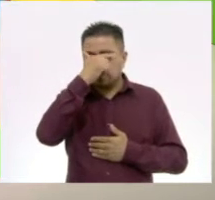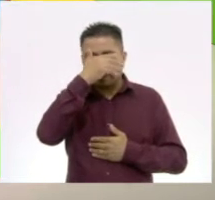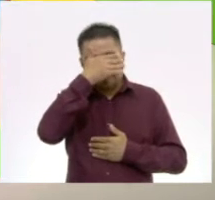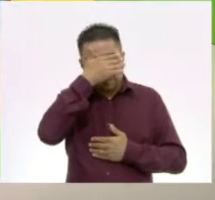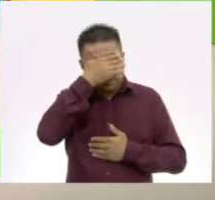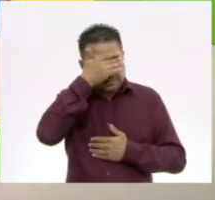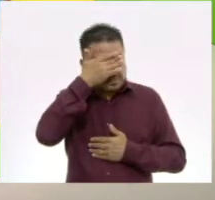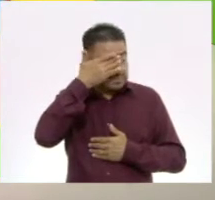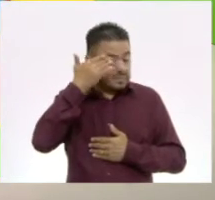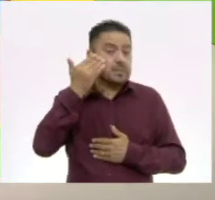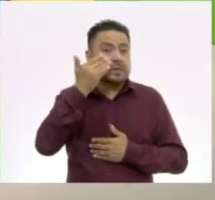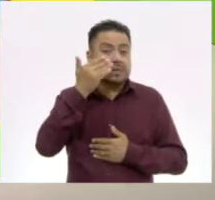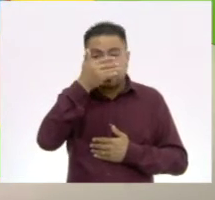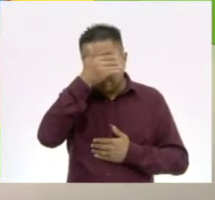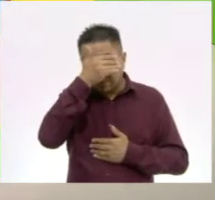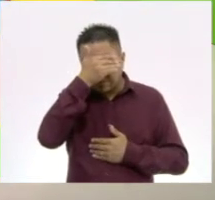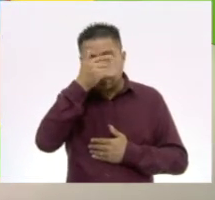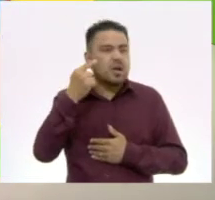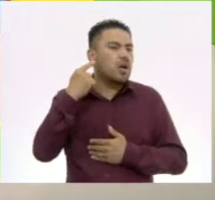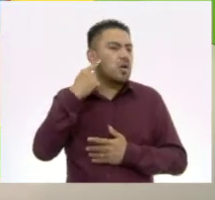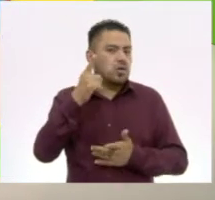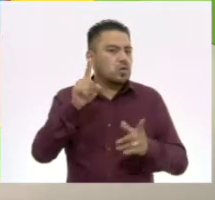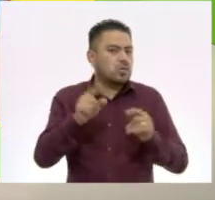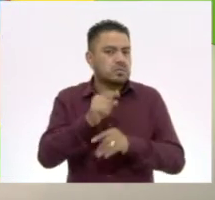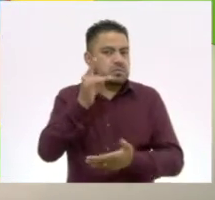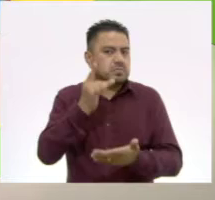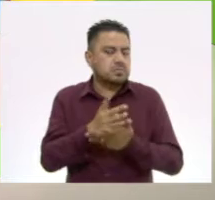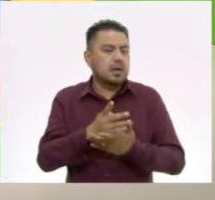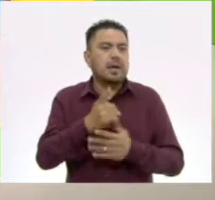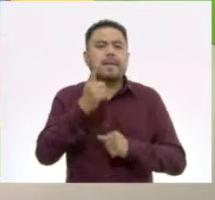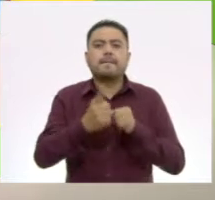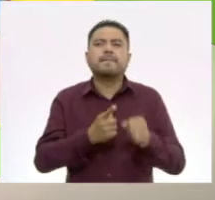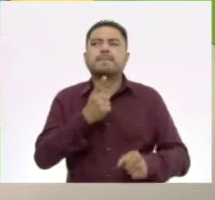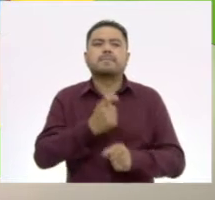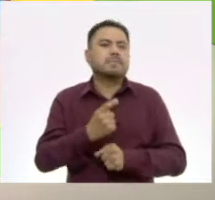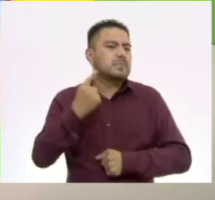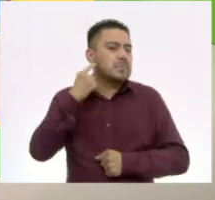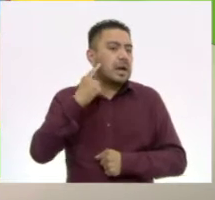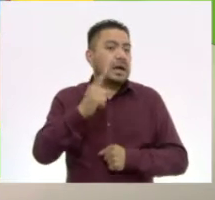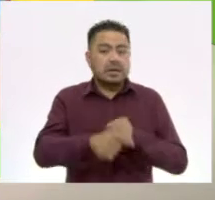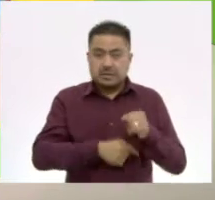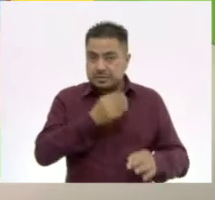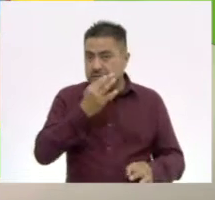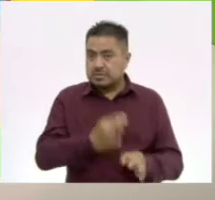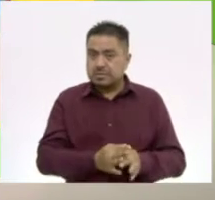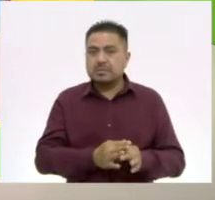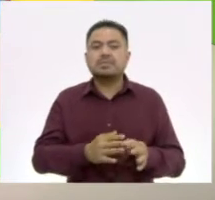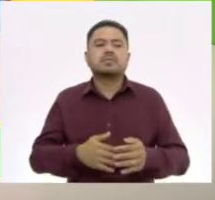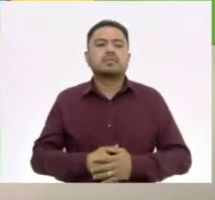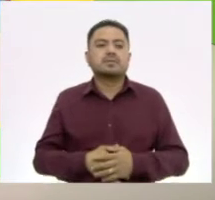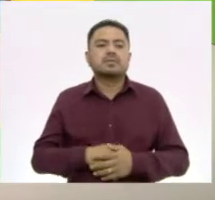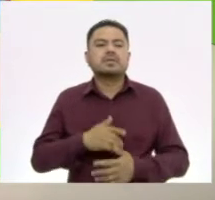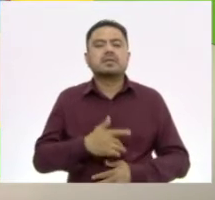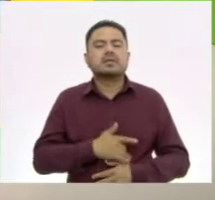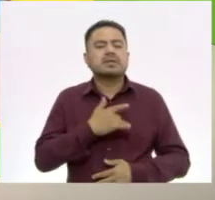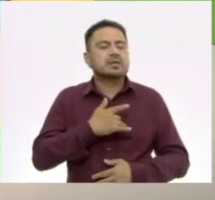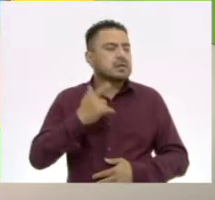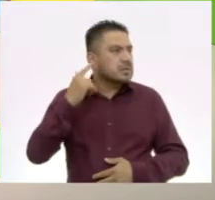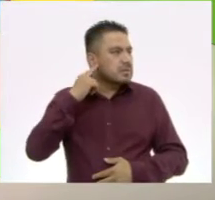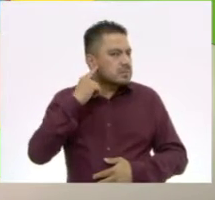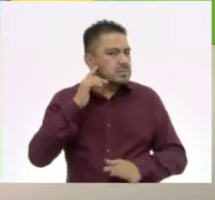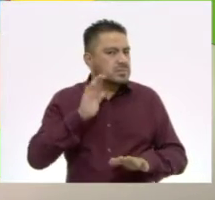vamos a escuchar el primero lista y tu sentido del oído